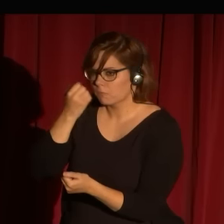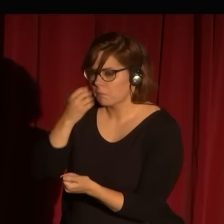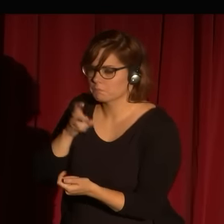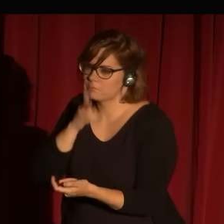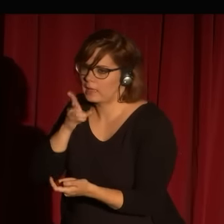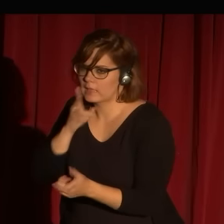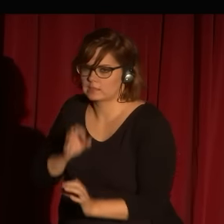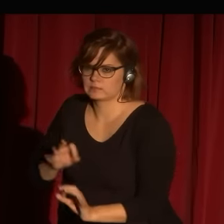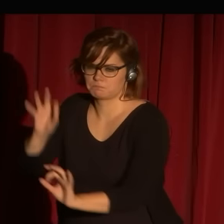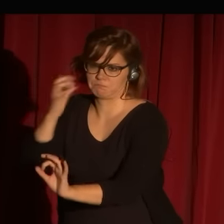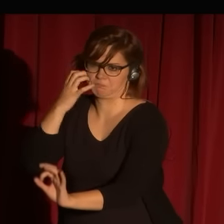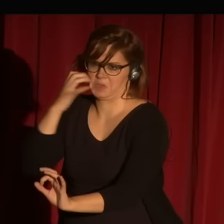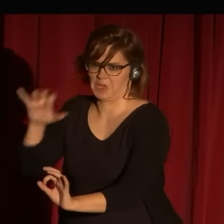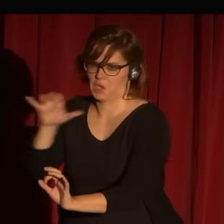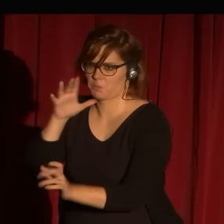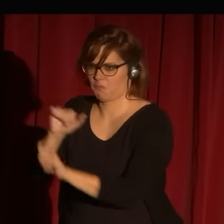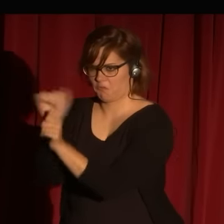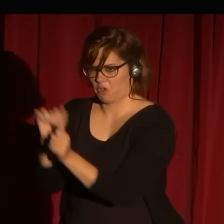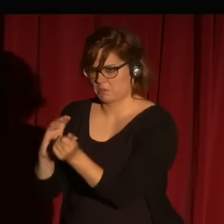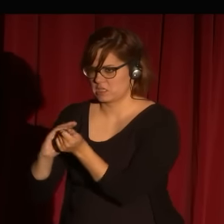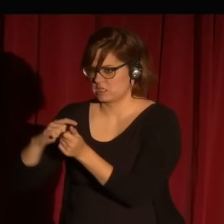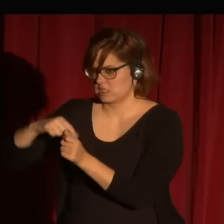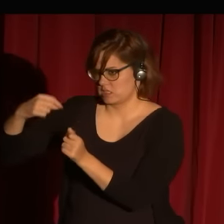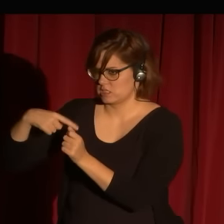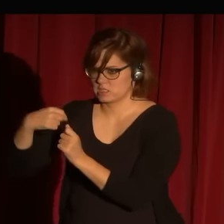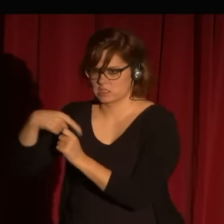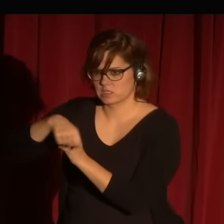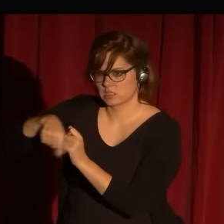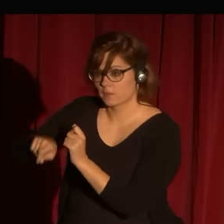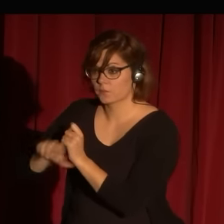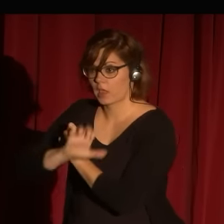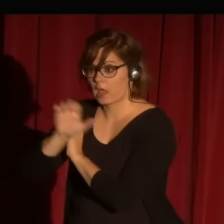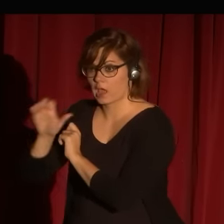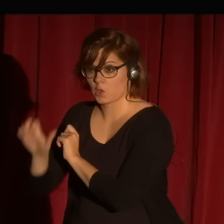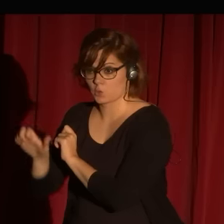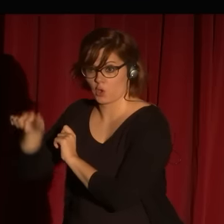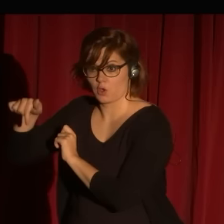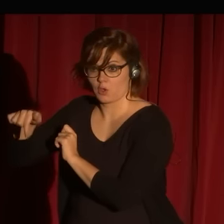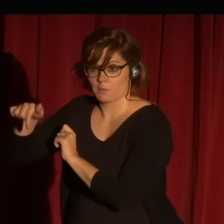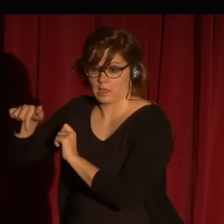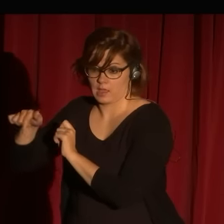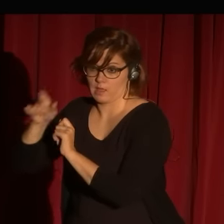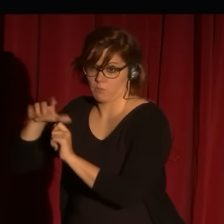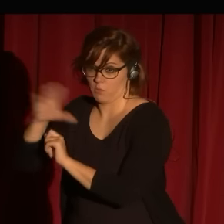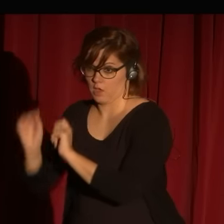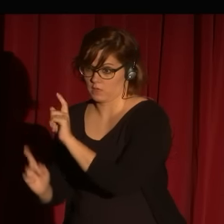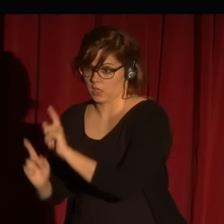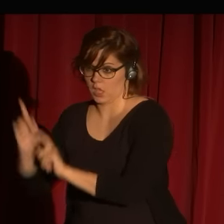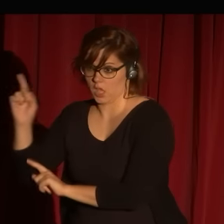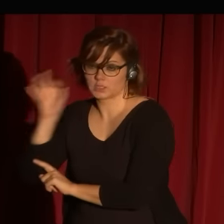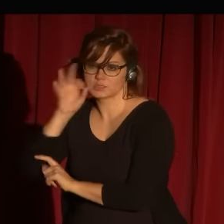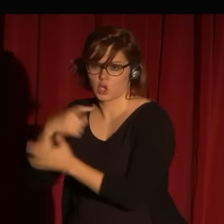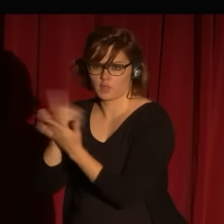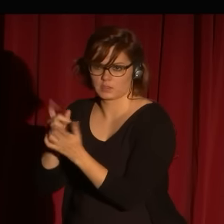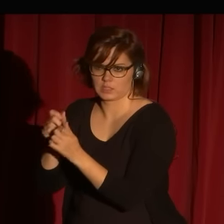vegetal especialmente extraño por sus formas que había llegado a Europa desde África del Norte por sicilia y por España en el siglo XV muy poco a poco